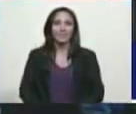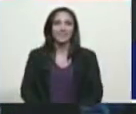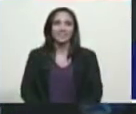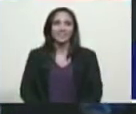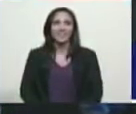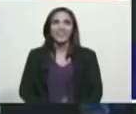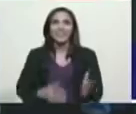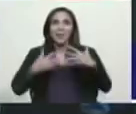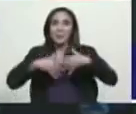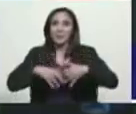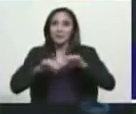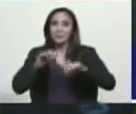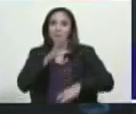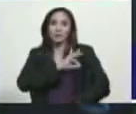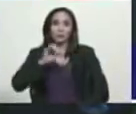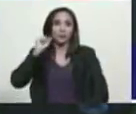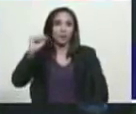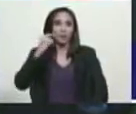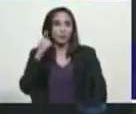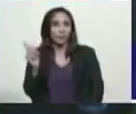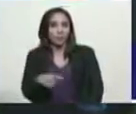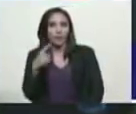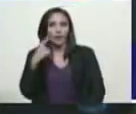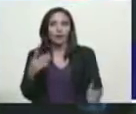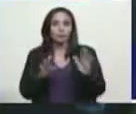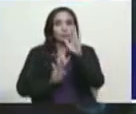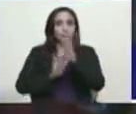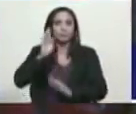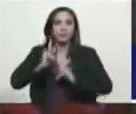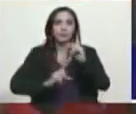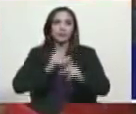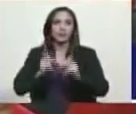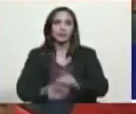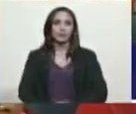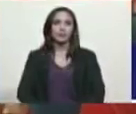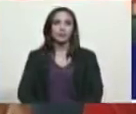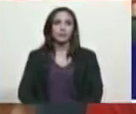empresas socialistas y del socialismo productivo.